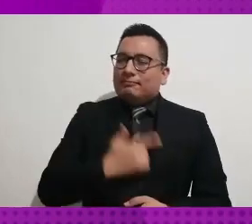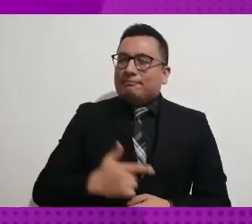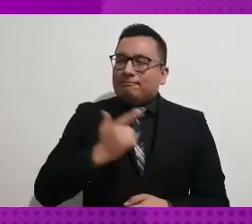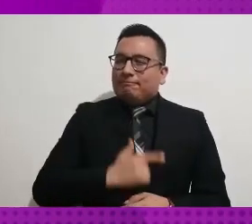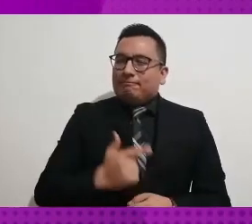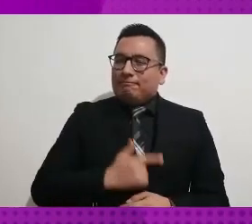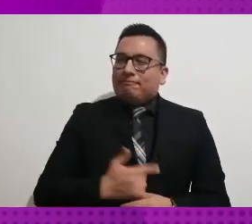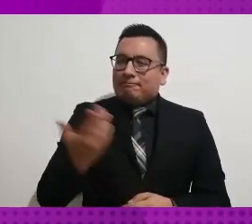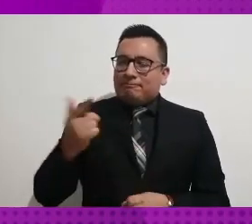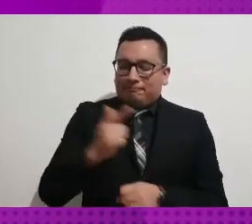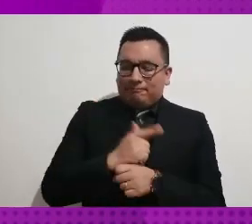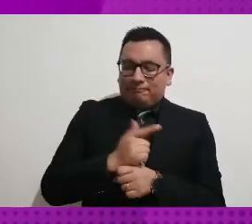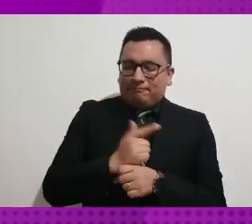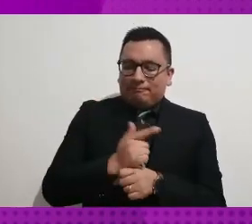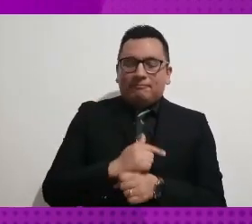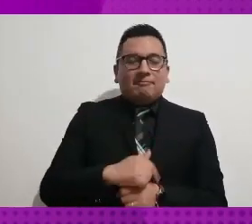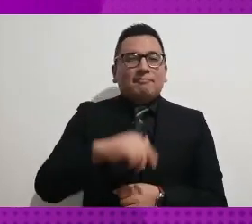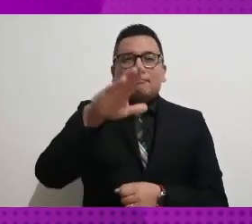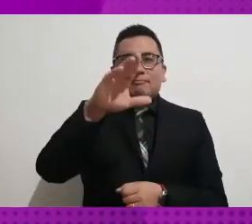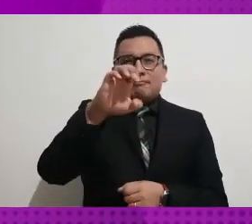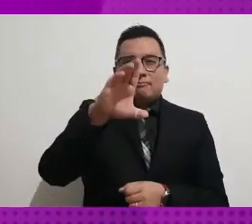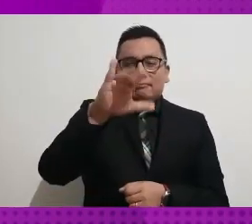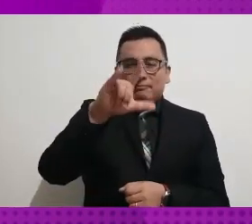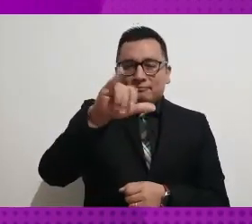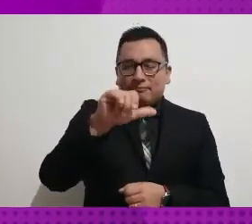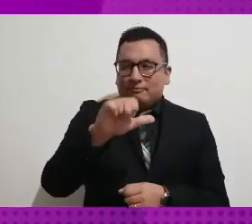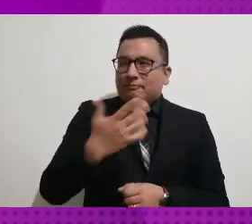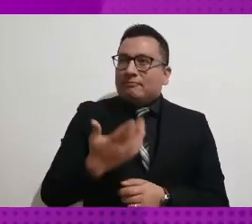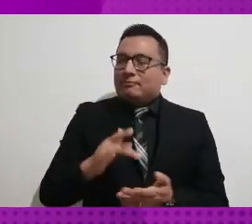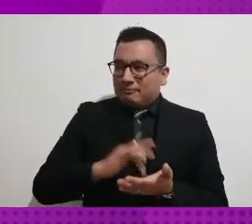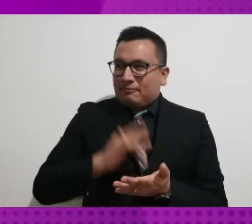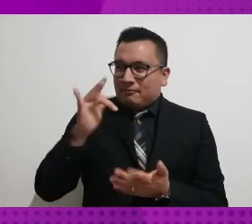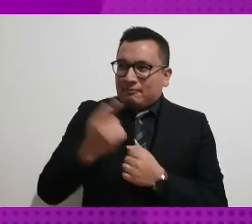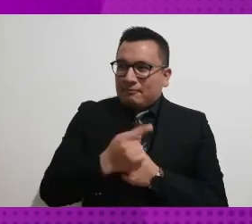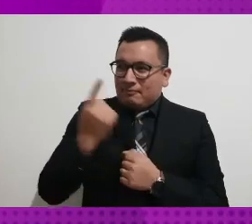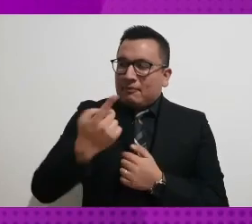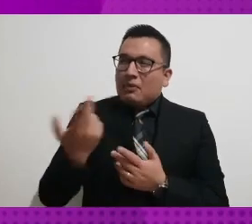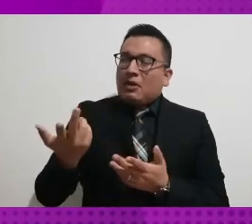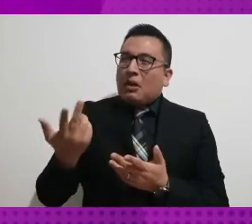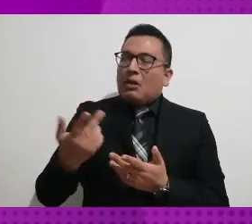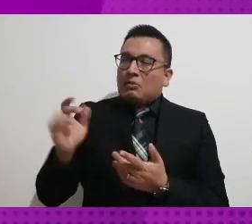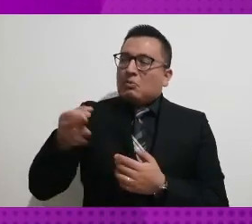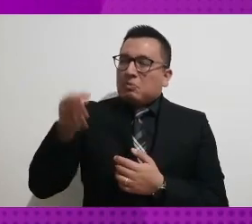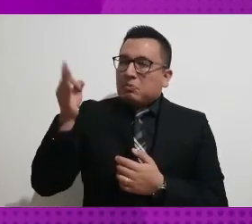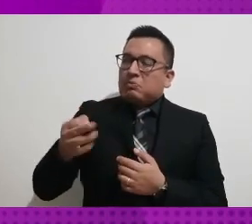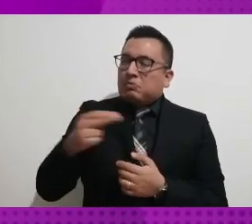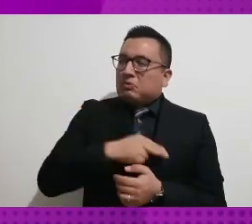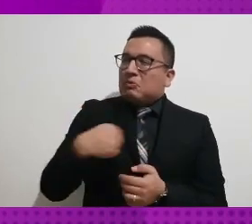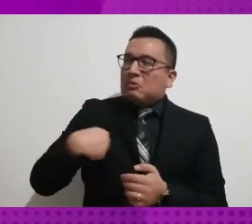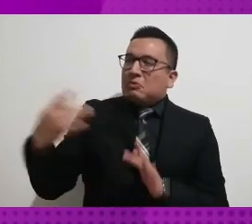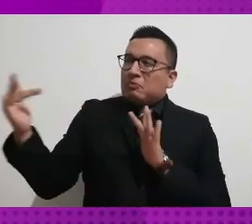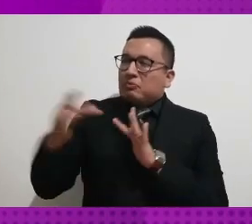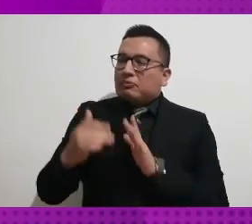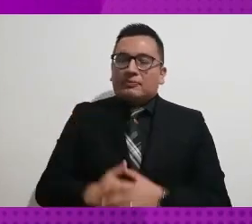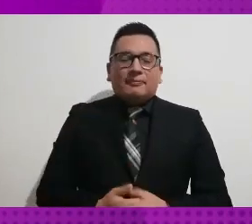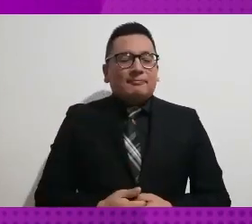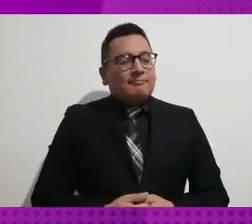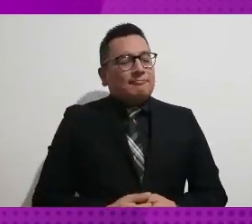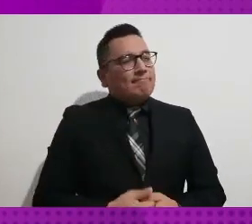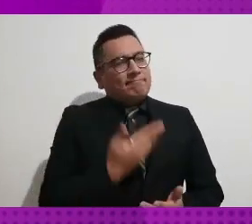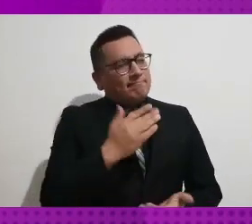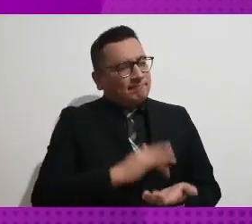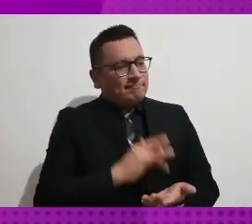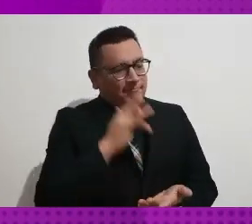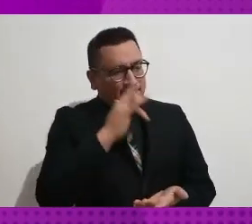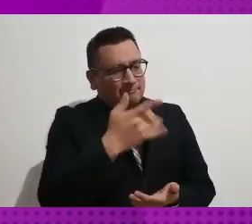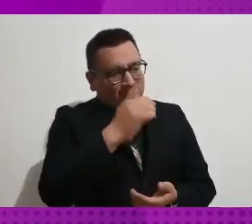aquí, licenciada Cecilia Cardiel. Muchas gracias por haber aceptado esta invitación. No, muchas gracias,